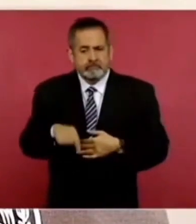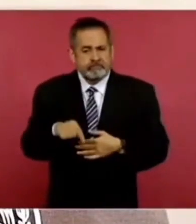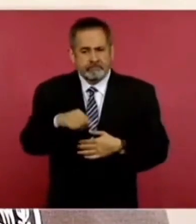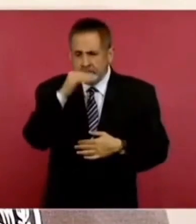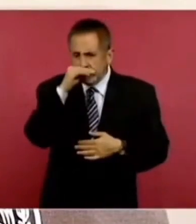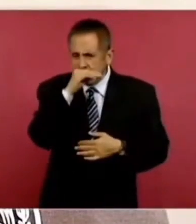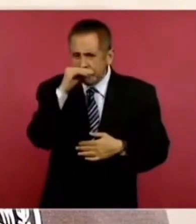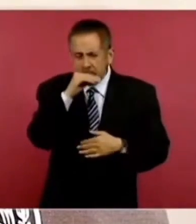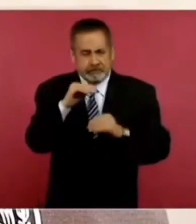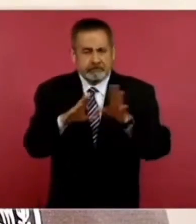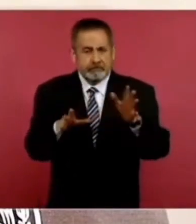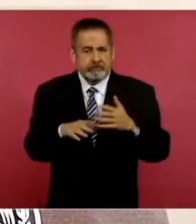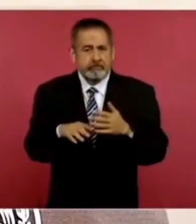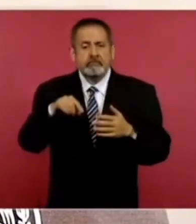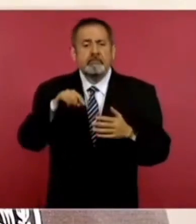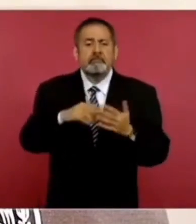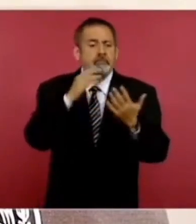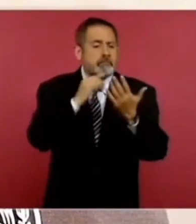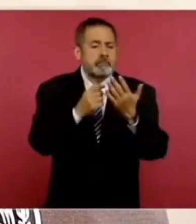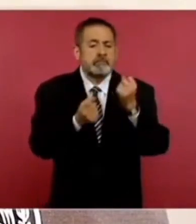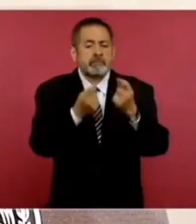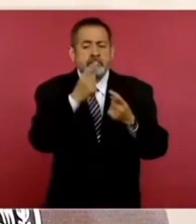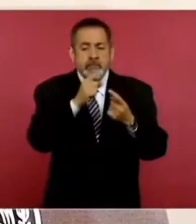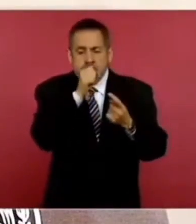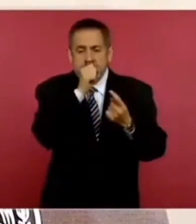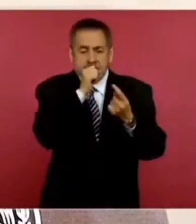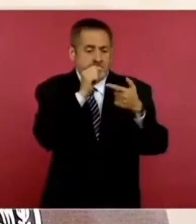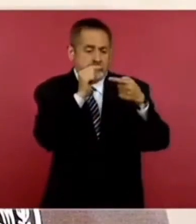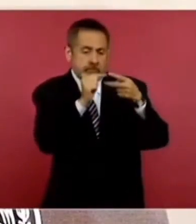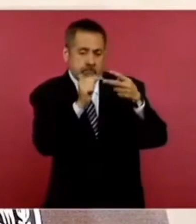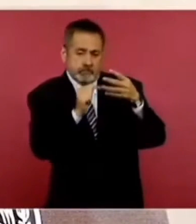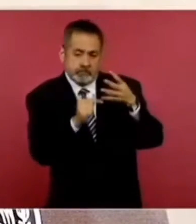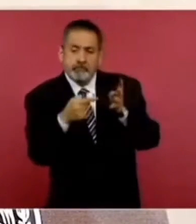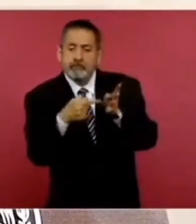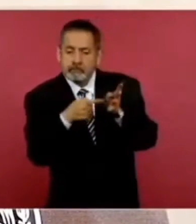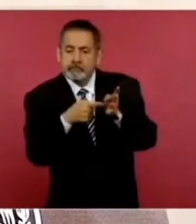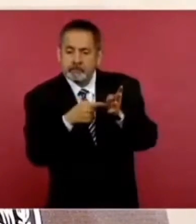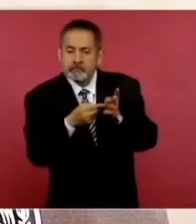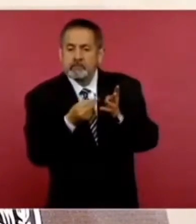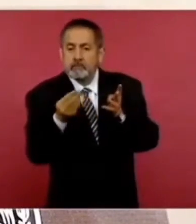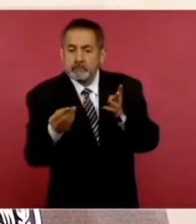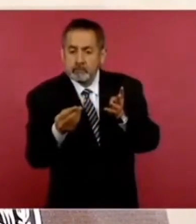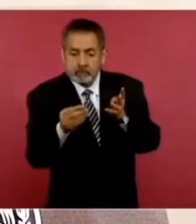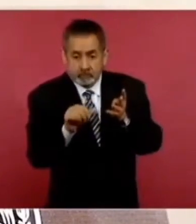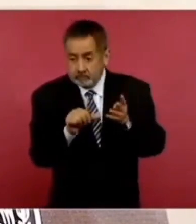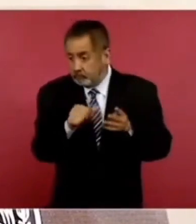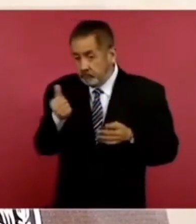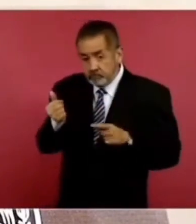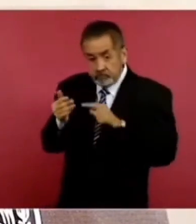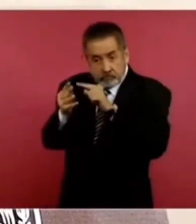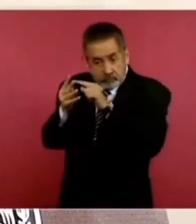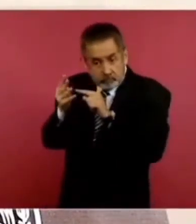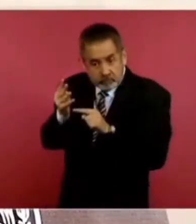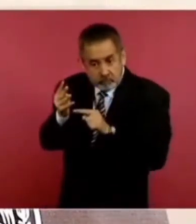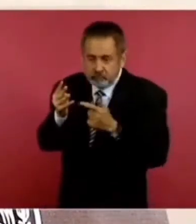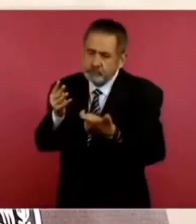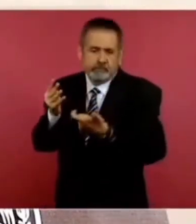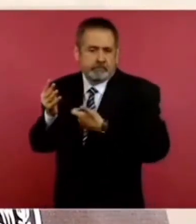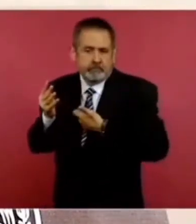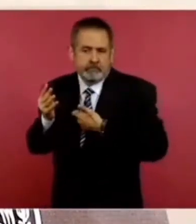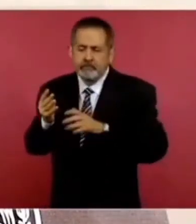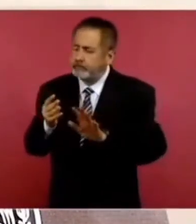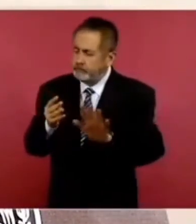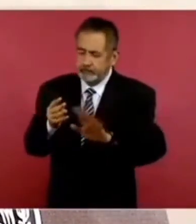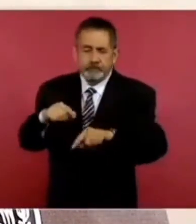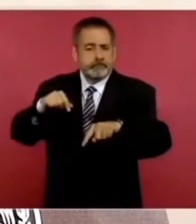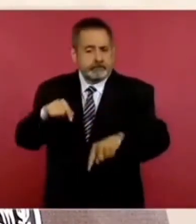un catálogo de enfermedades y que si uno se salía de esa lista de enfermedades le empezaban a cobrar. Aquí es tendiente a que sea universal,